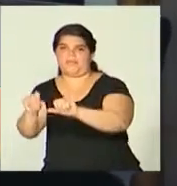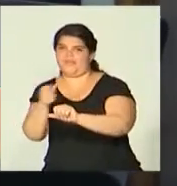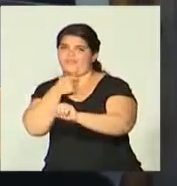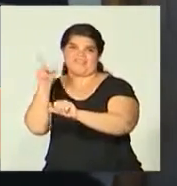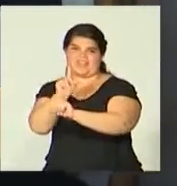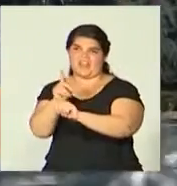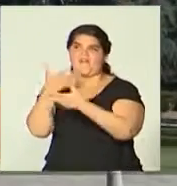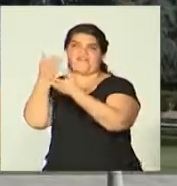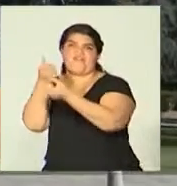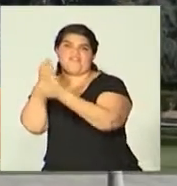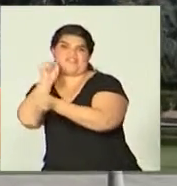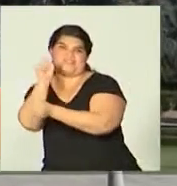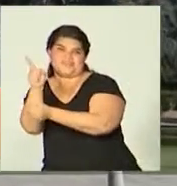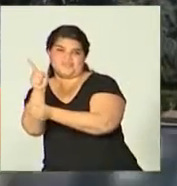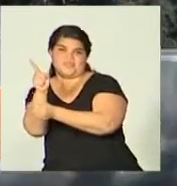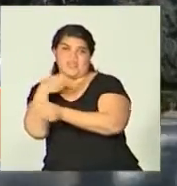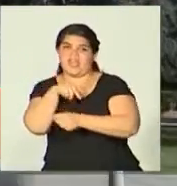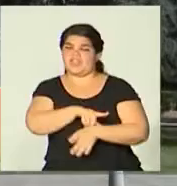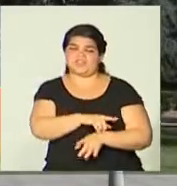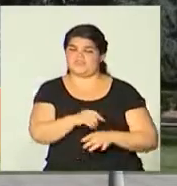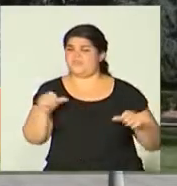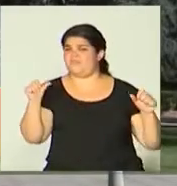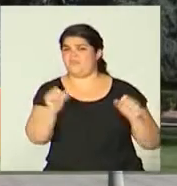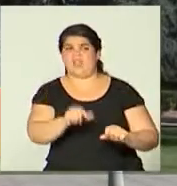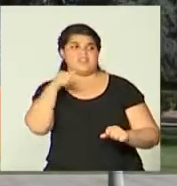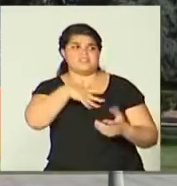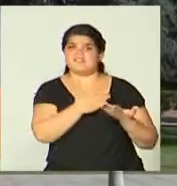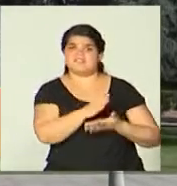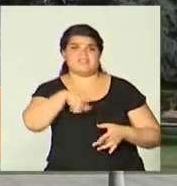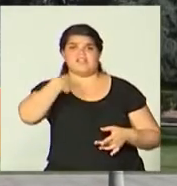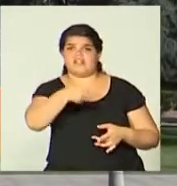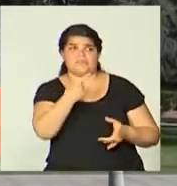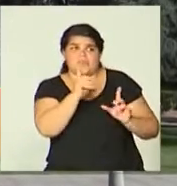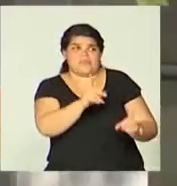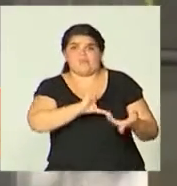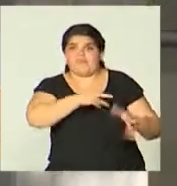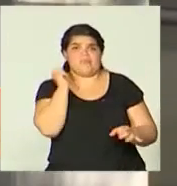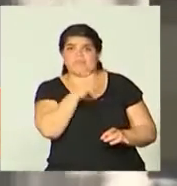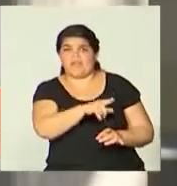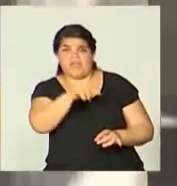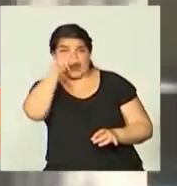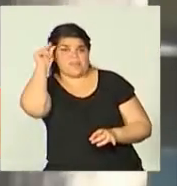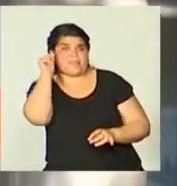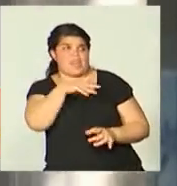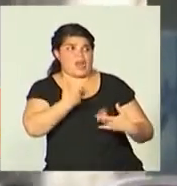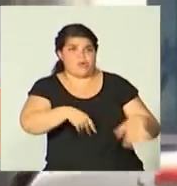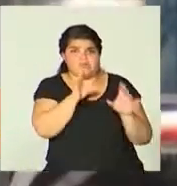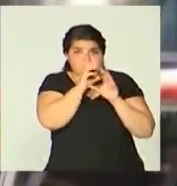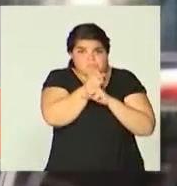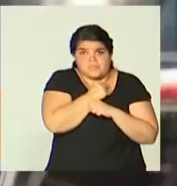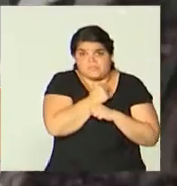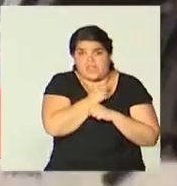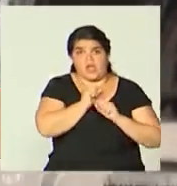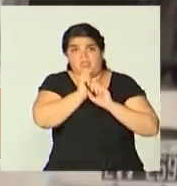que fue muy inoportuno, a escondidas, como ha hecho todo Pérez, y complicándole la vida a los mendocinos en